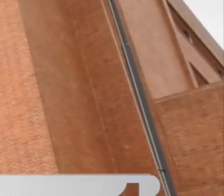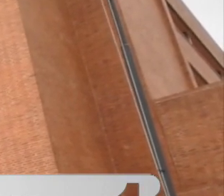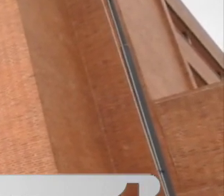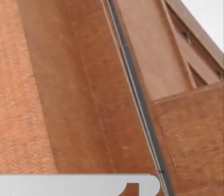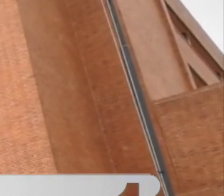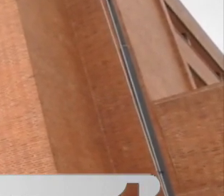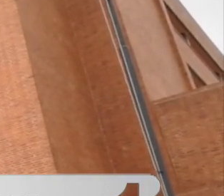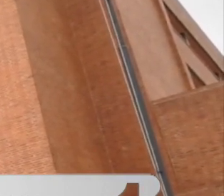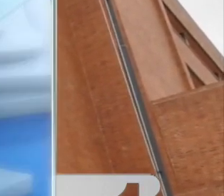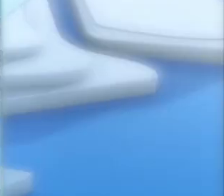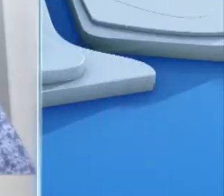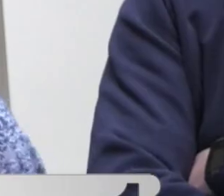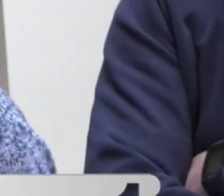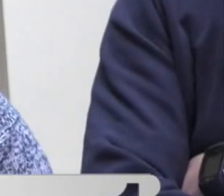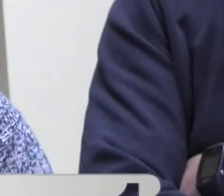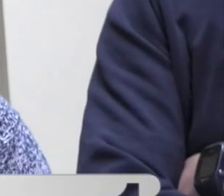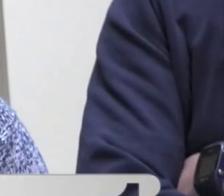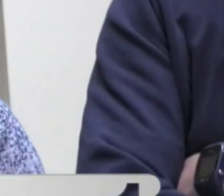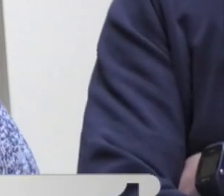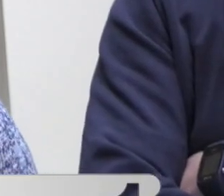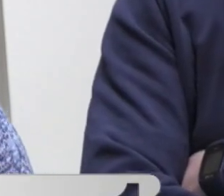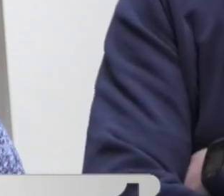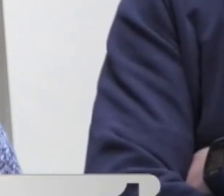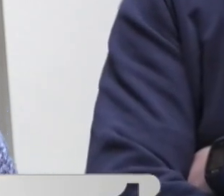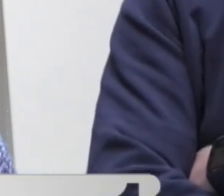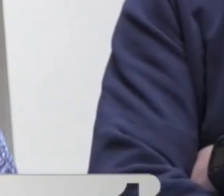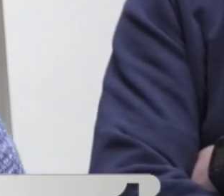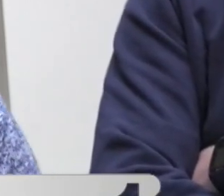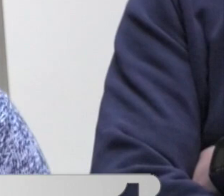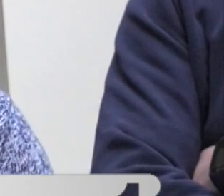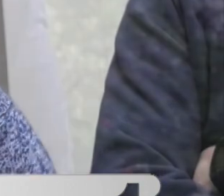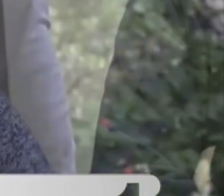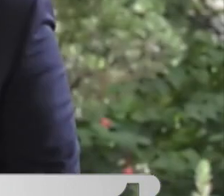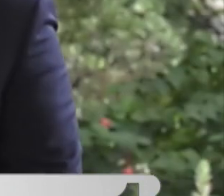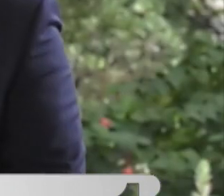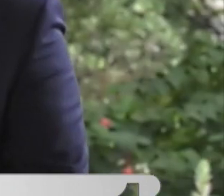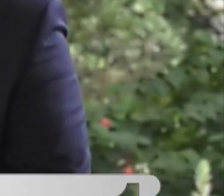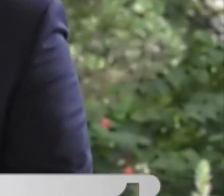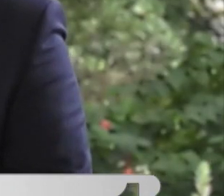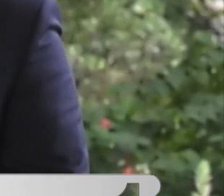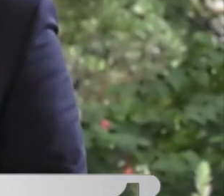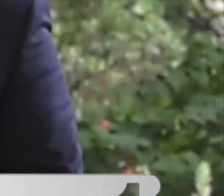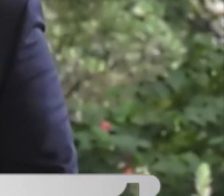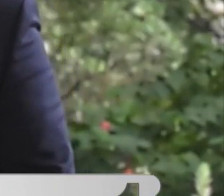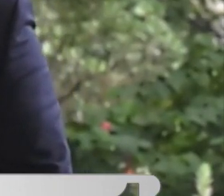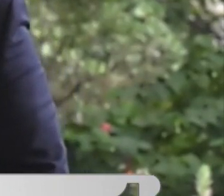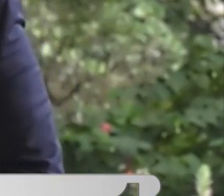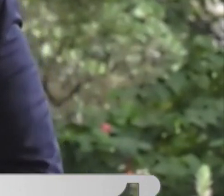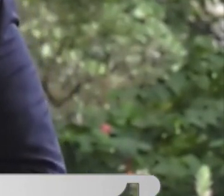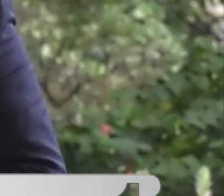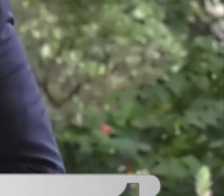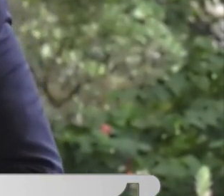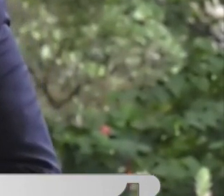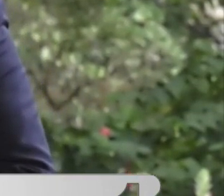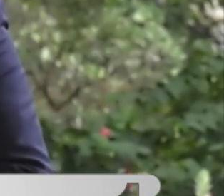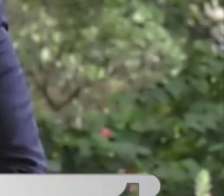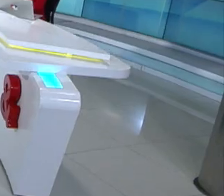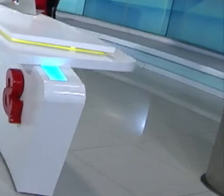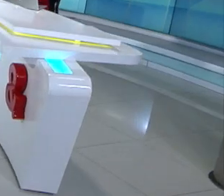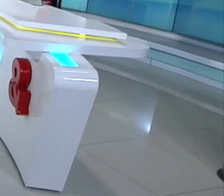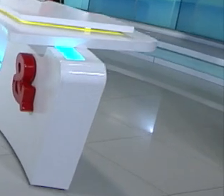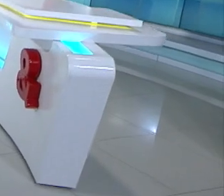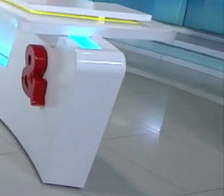Consejo Nacional Electoral. Presidente electo Gustavo Petro se reunirá con el presidente Iván Duque en la Casa de